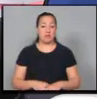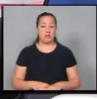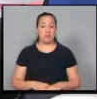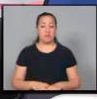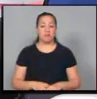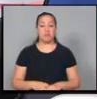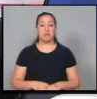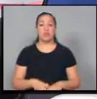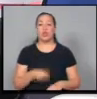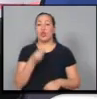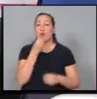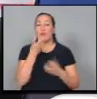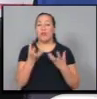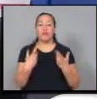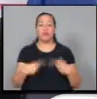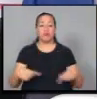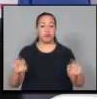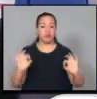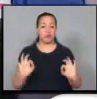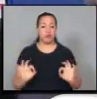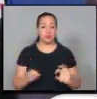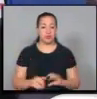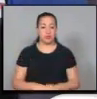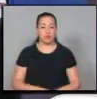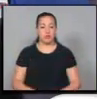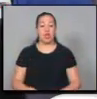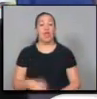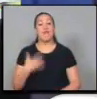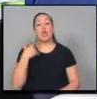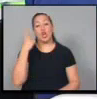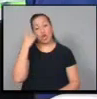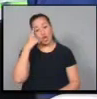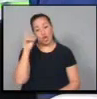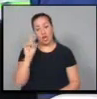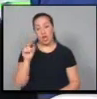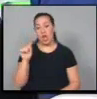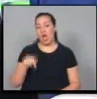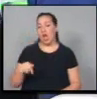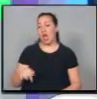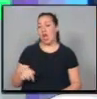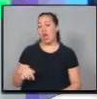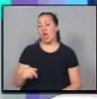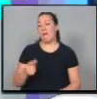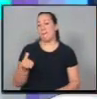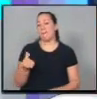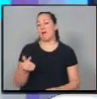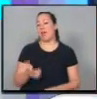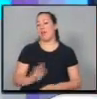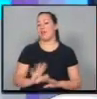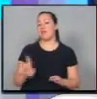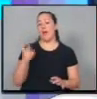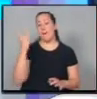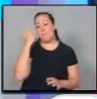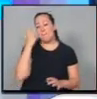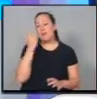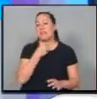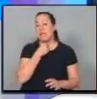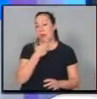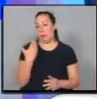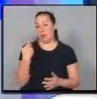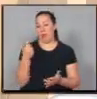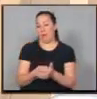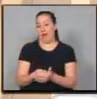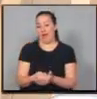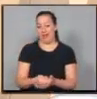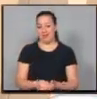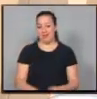Catering catalán. Acá no hay presupuesto limitado. No lo creo, limitado. Yo creo. ¿Eh? Acá no hay presupuesto limitado. Acá lo que Messi quiere lo puede pagar. Acá no, no